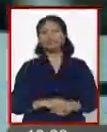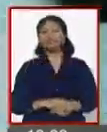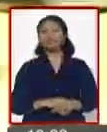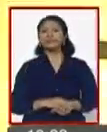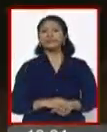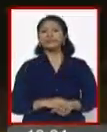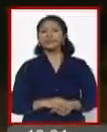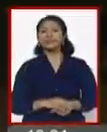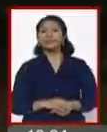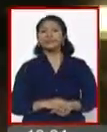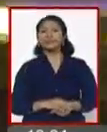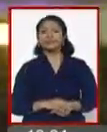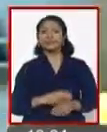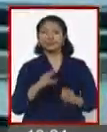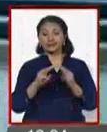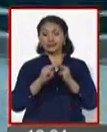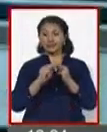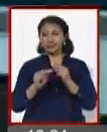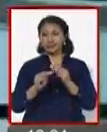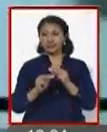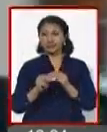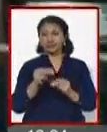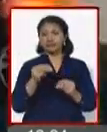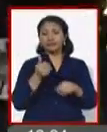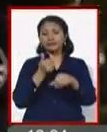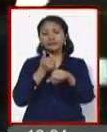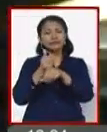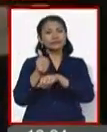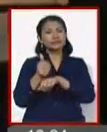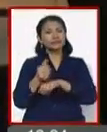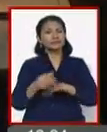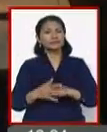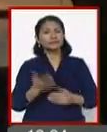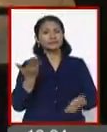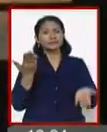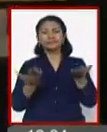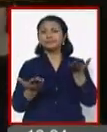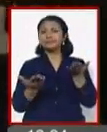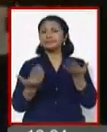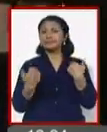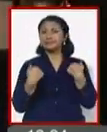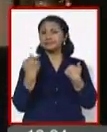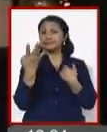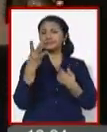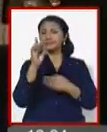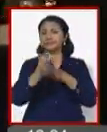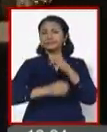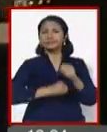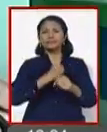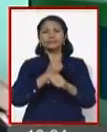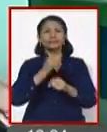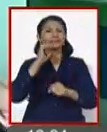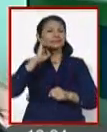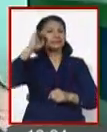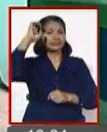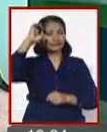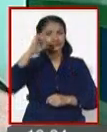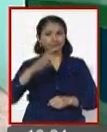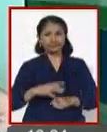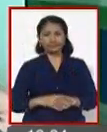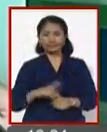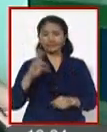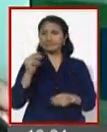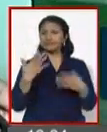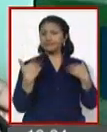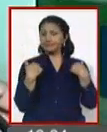la aprehensión del conductor, es un micro que haya protagonizado el hecho, aparentemente tiene 18 años de edad. Al momento